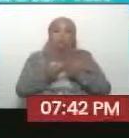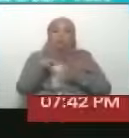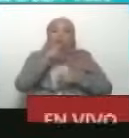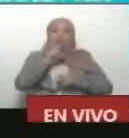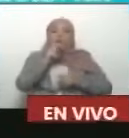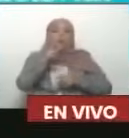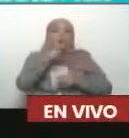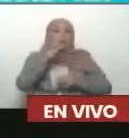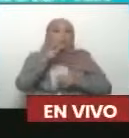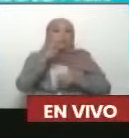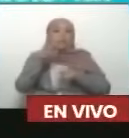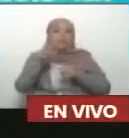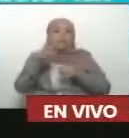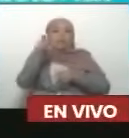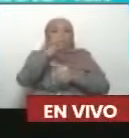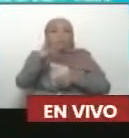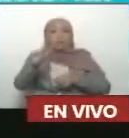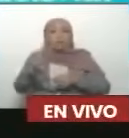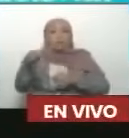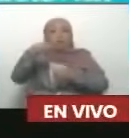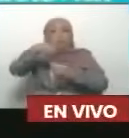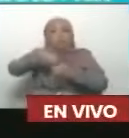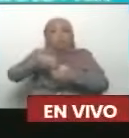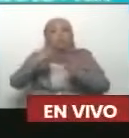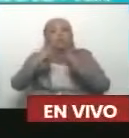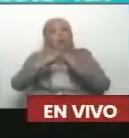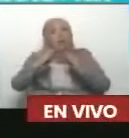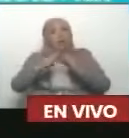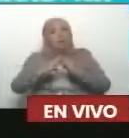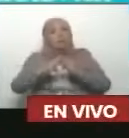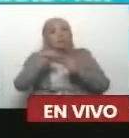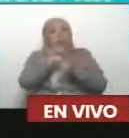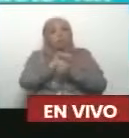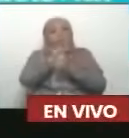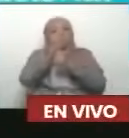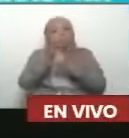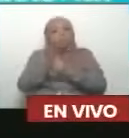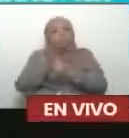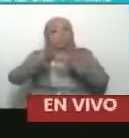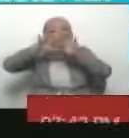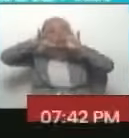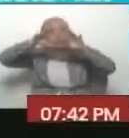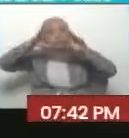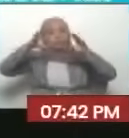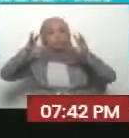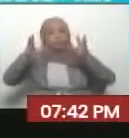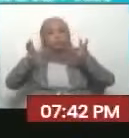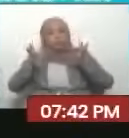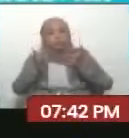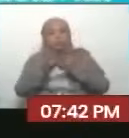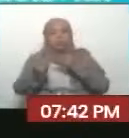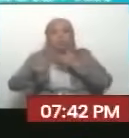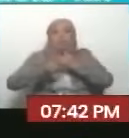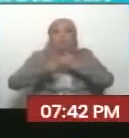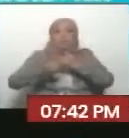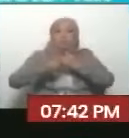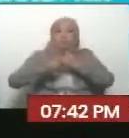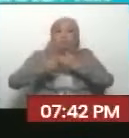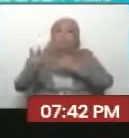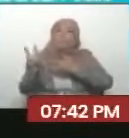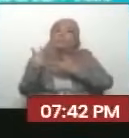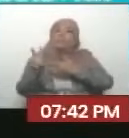pavorosa pandemia. Ya Venezuela venía siendo agredida económicamente, financieramente,